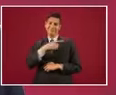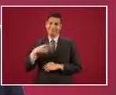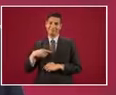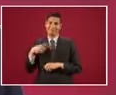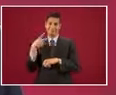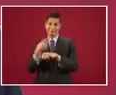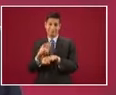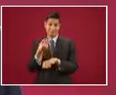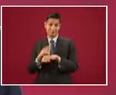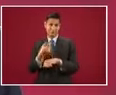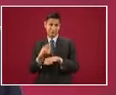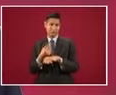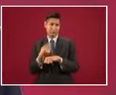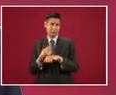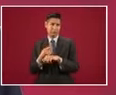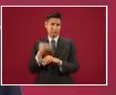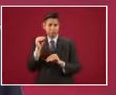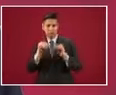2 años.